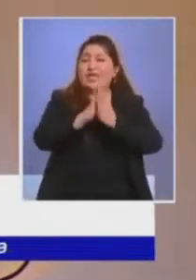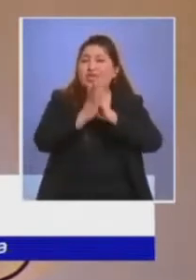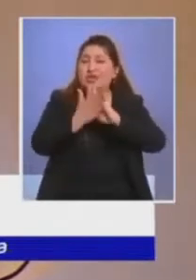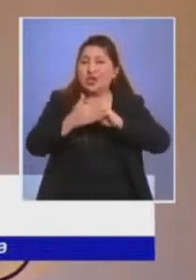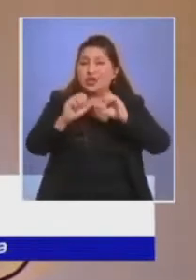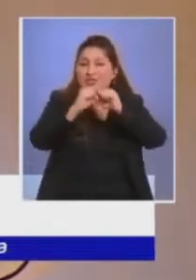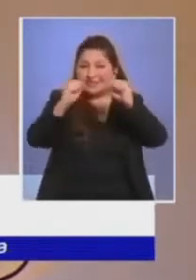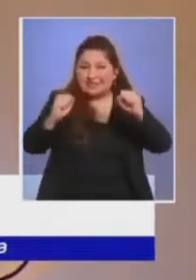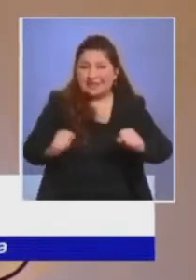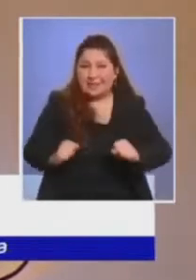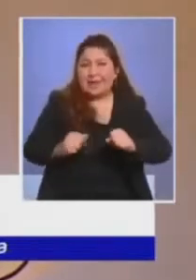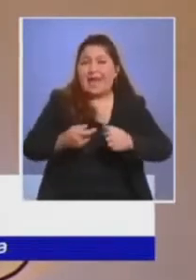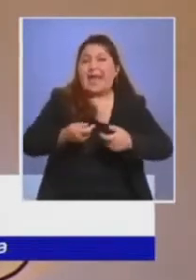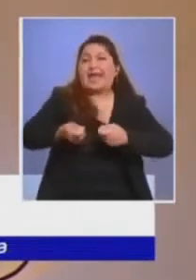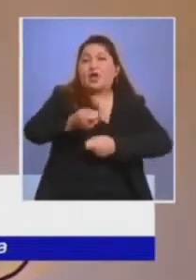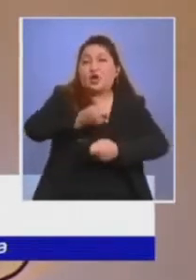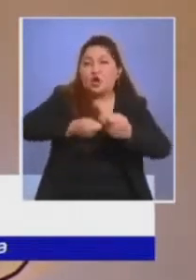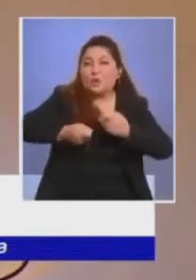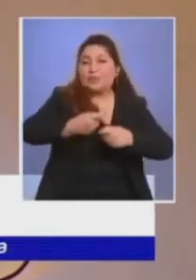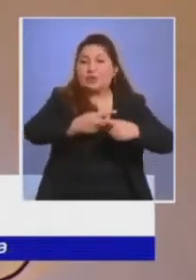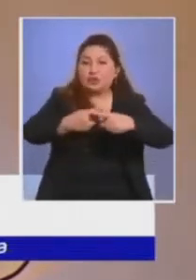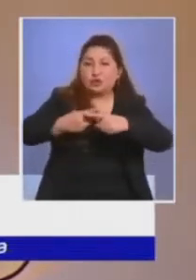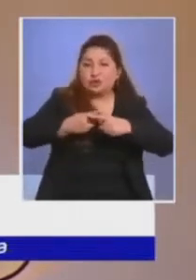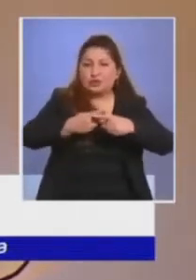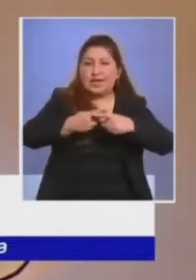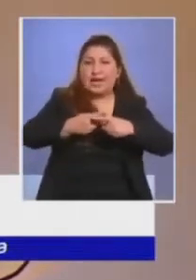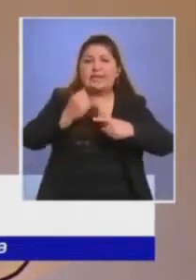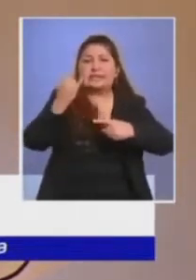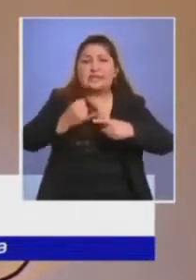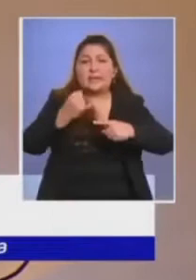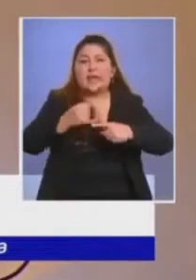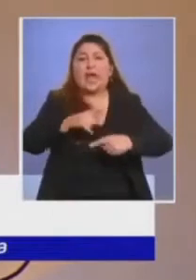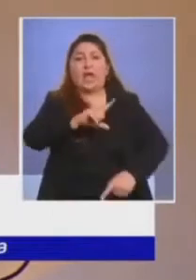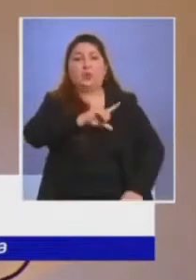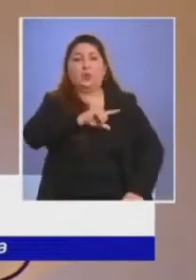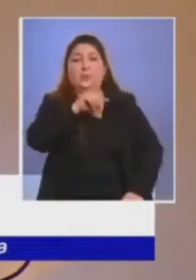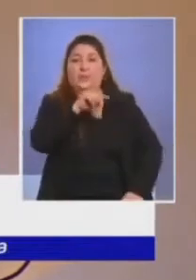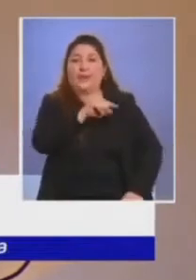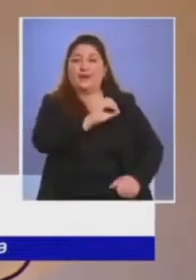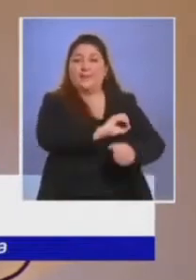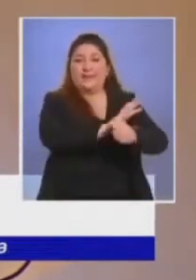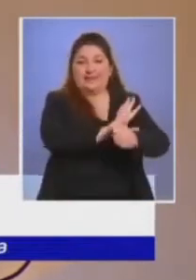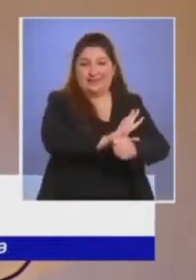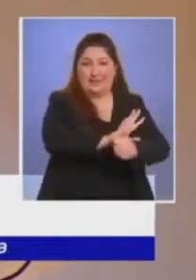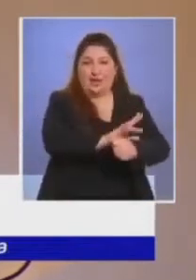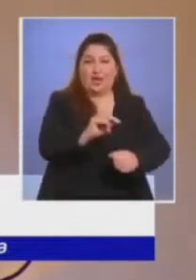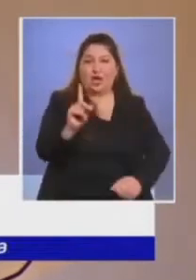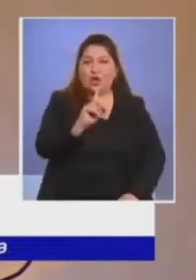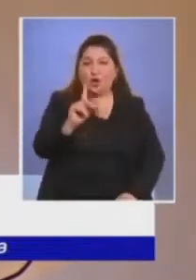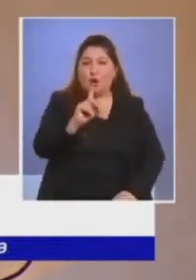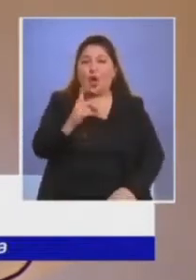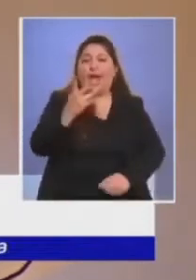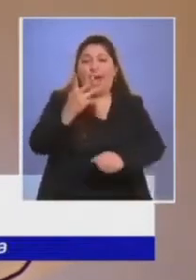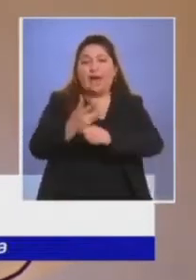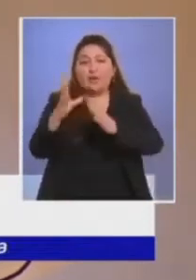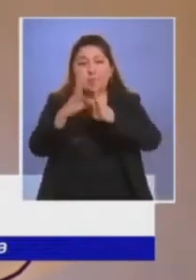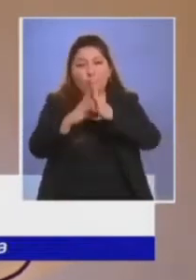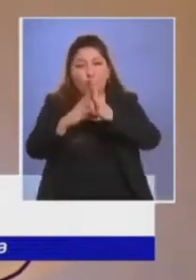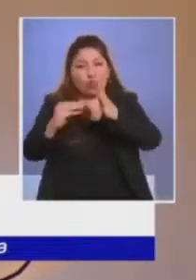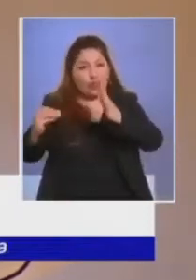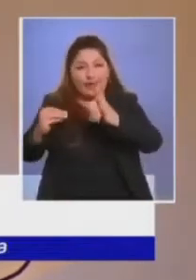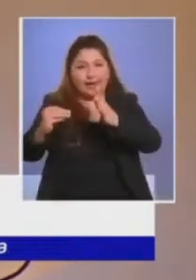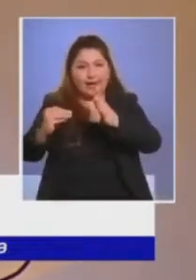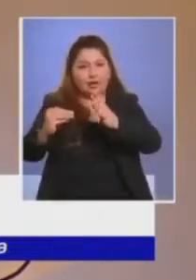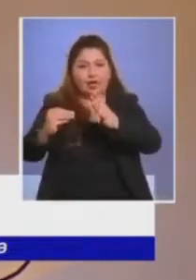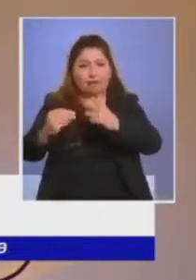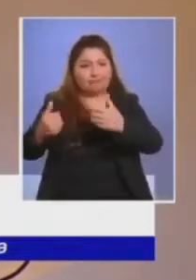vista económico, social, etcétera, no le echamos la culpa a la pandemia. No, aquí hay un modelo que está fracasado totalmente. Incluso hoy